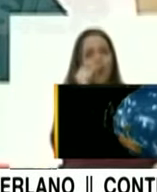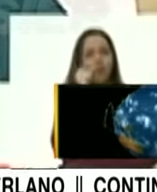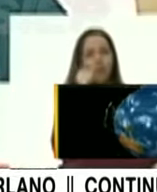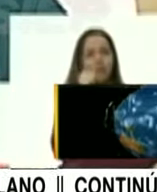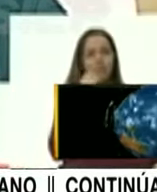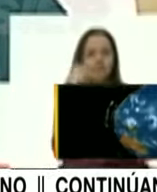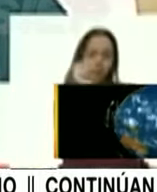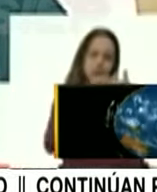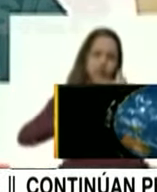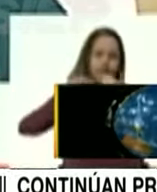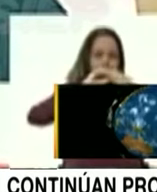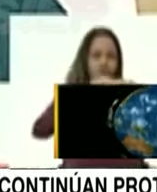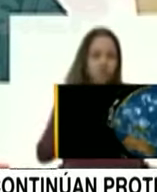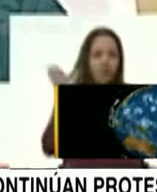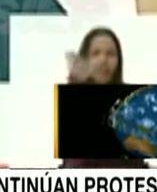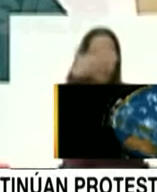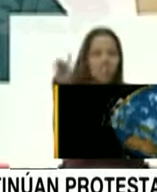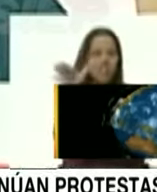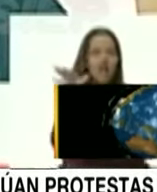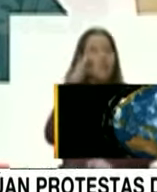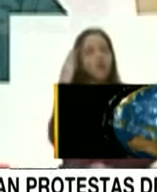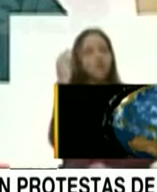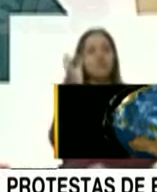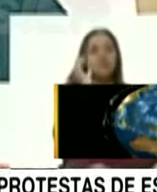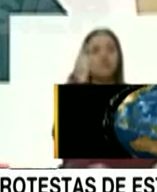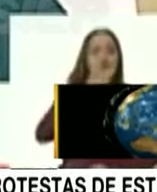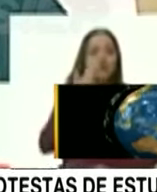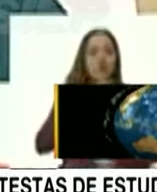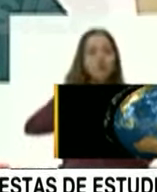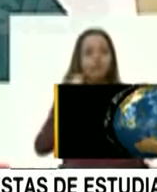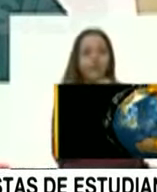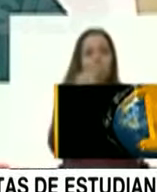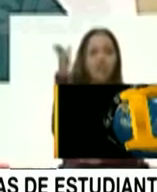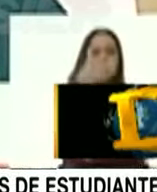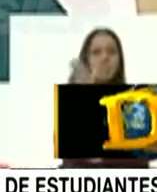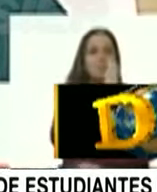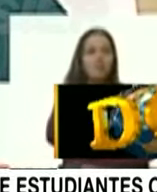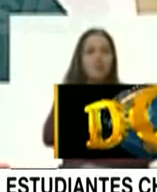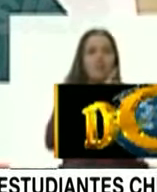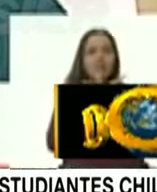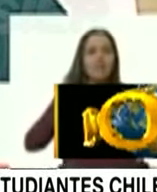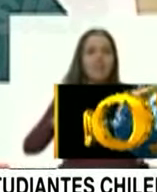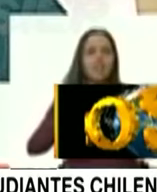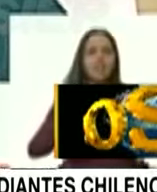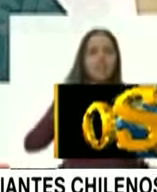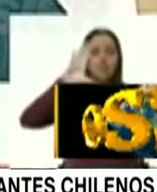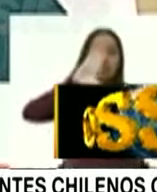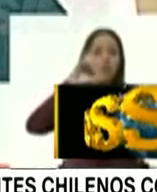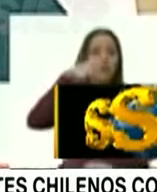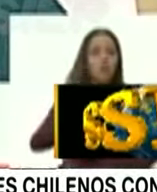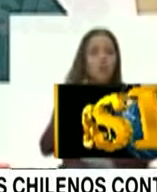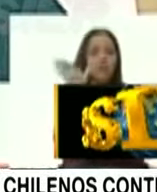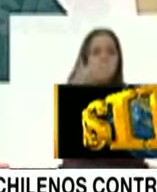bandera amarillo, azul y roja y la convirtió en la bandera y el estandarte de la libertad suramericana. Hoy bandera